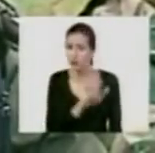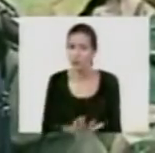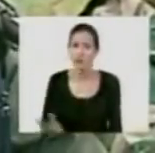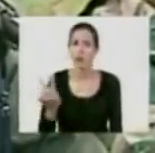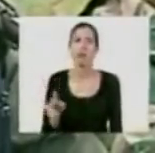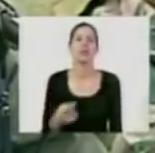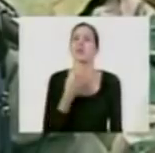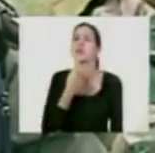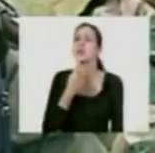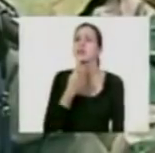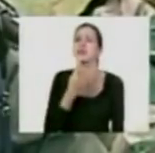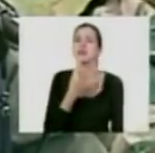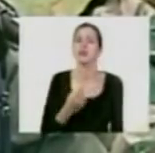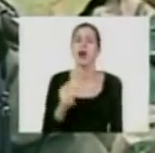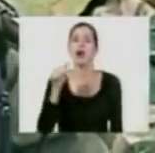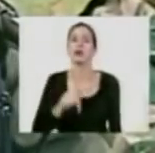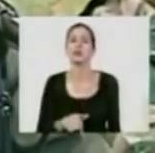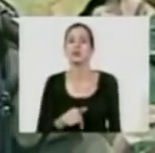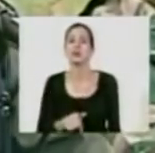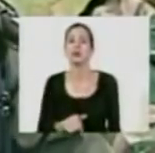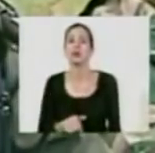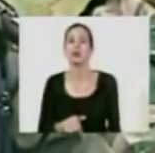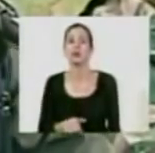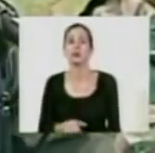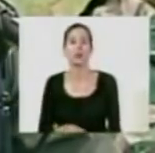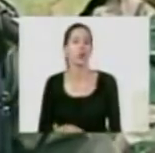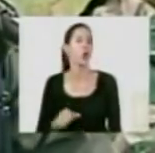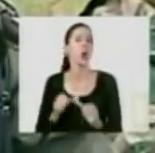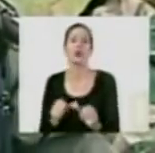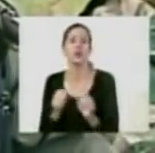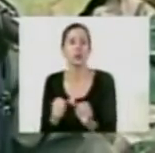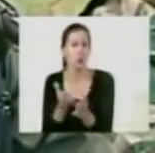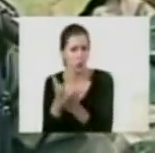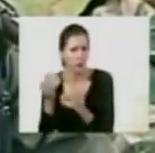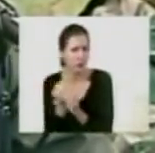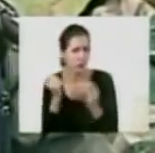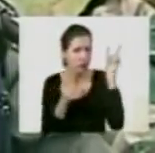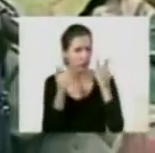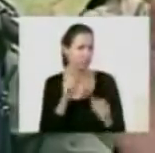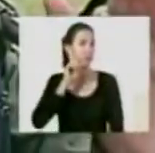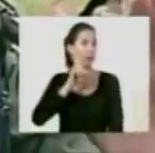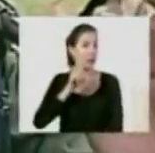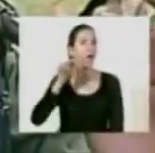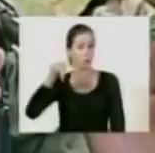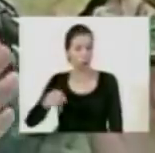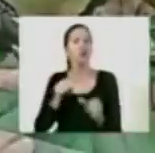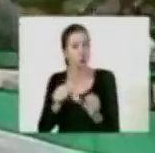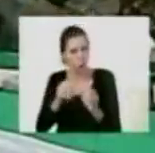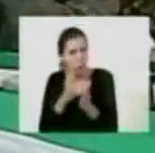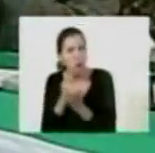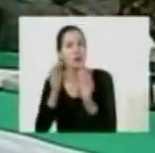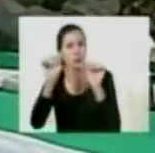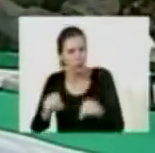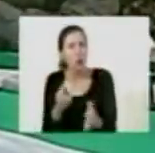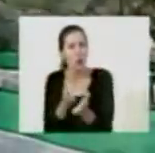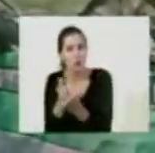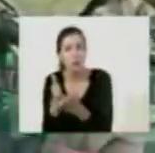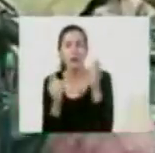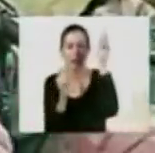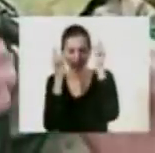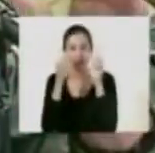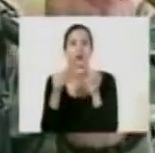decir que aquí no se está siguiendo el legado del comandante Hugo Chávez. Nadie. Aquí estamos siguiendo, construyendo el